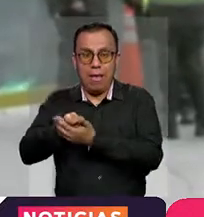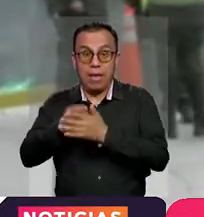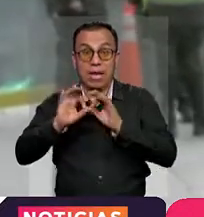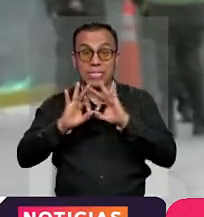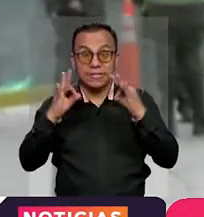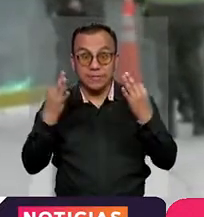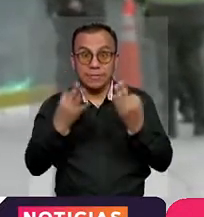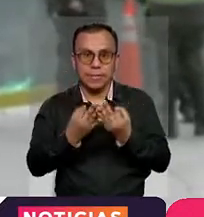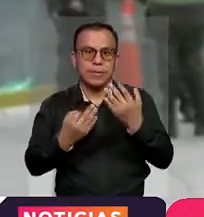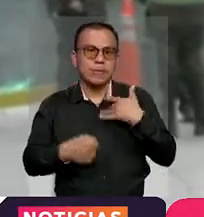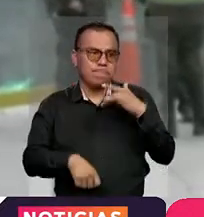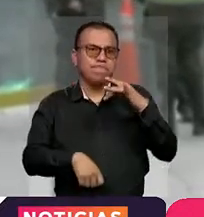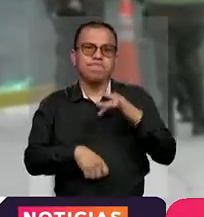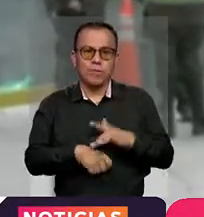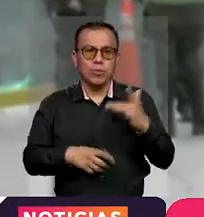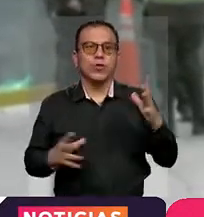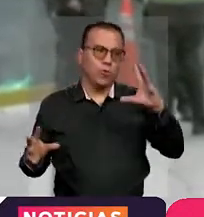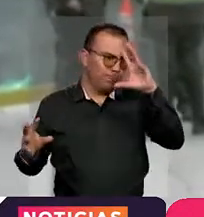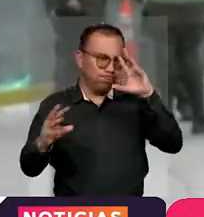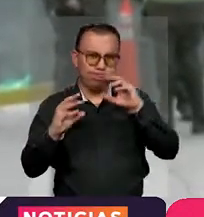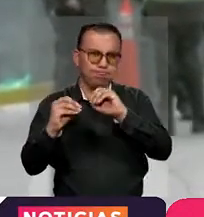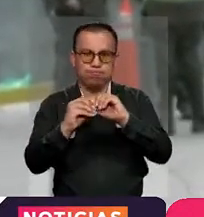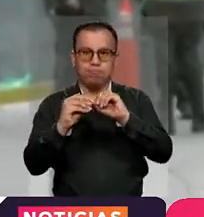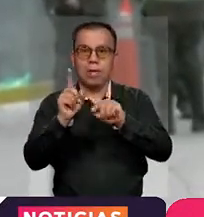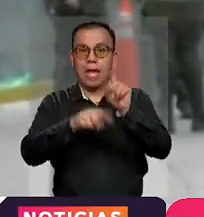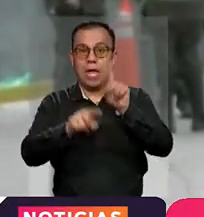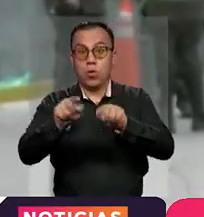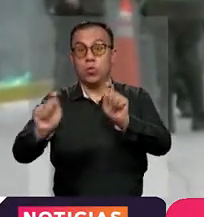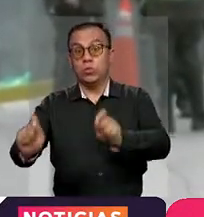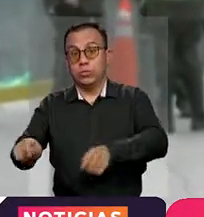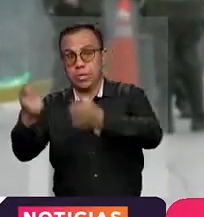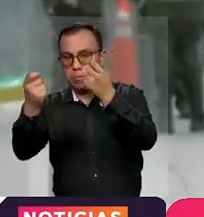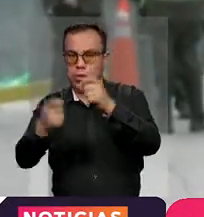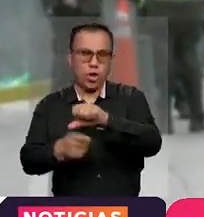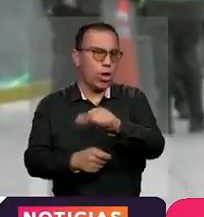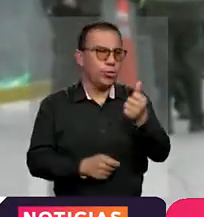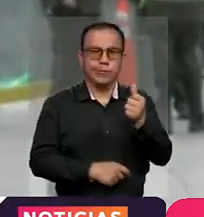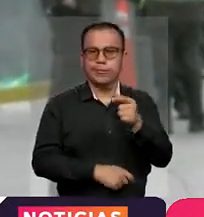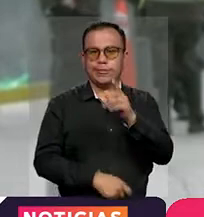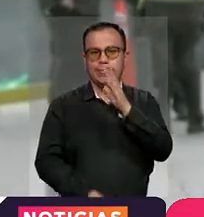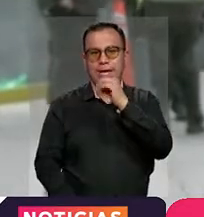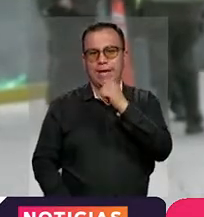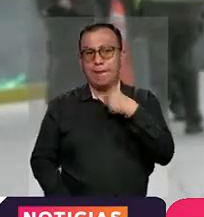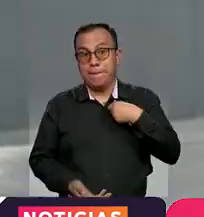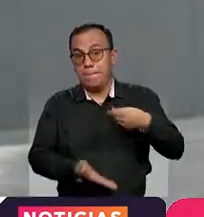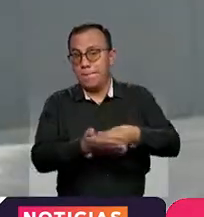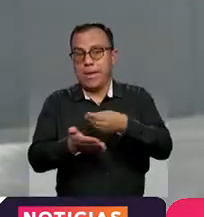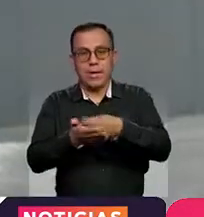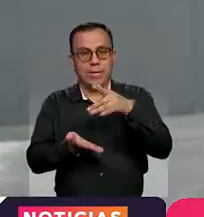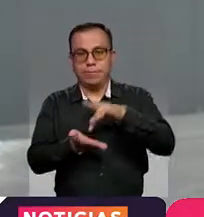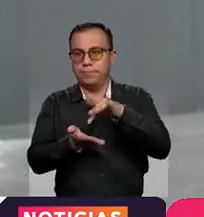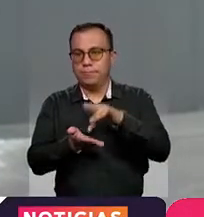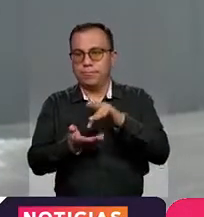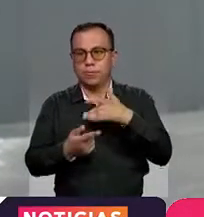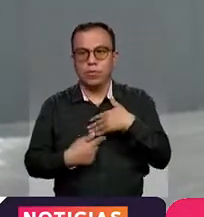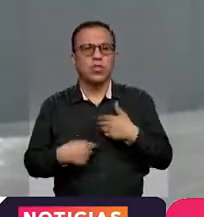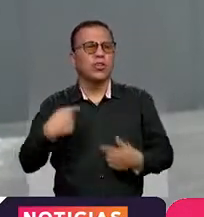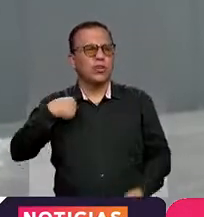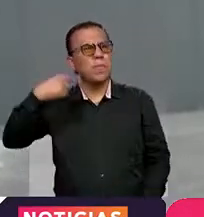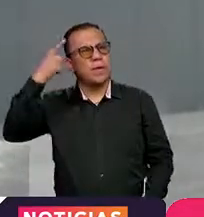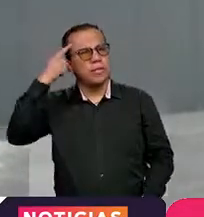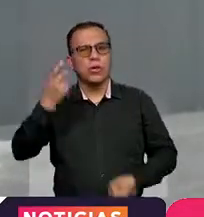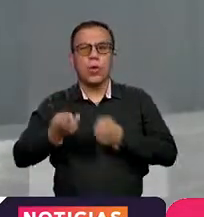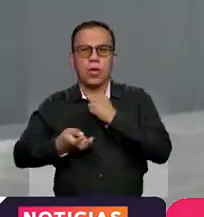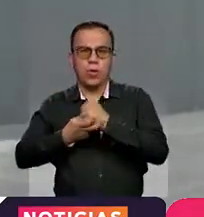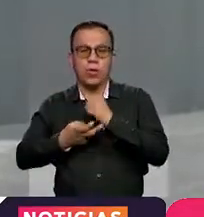familias tuvimos que reunificarnos porque a unos se salvaron, otros no, entonces pagar deudas. Y la voy a ahorrar porque estoy